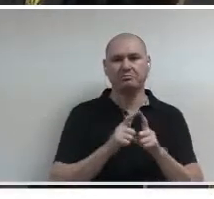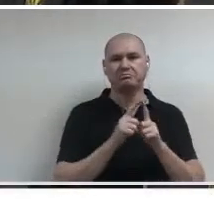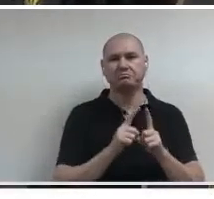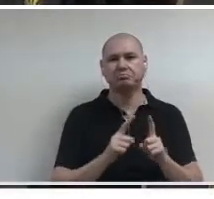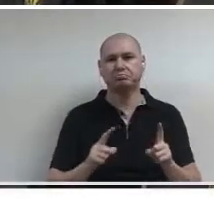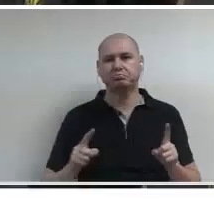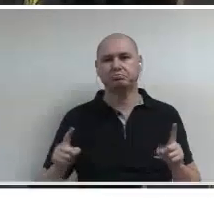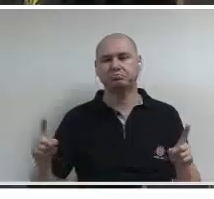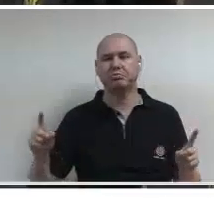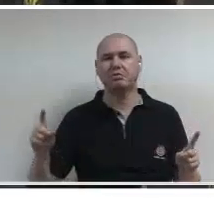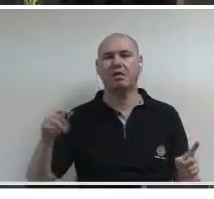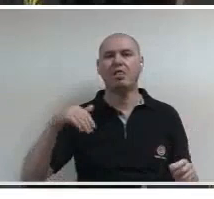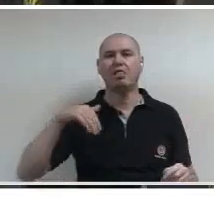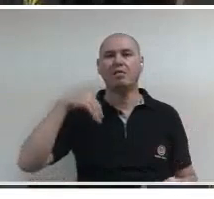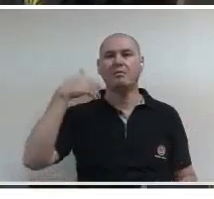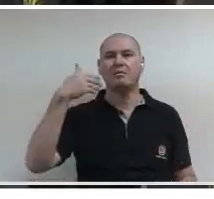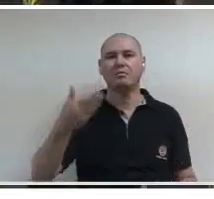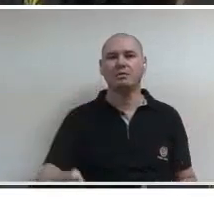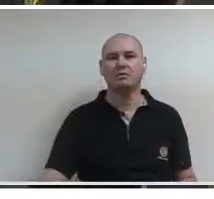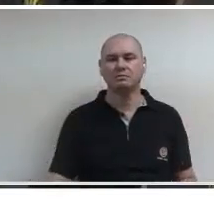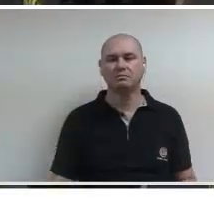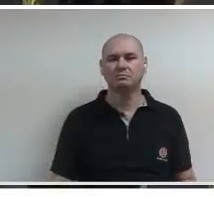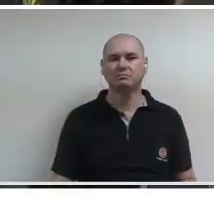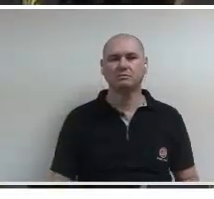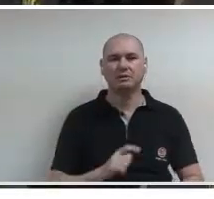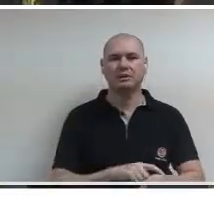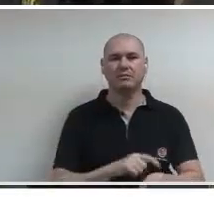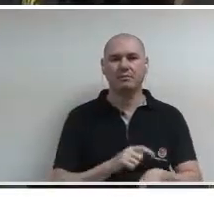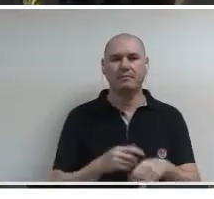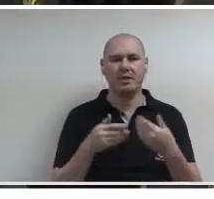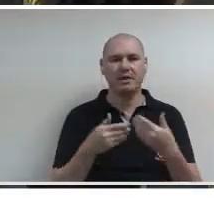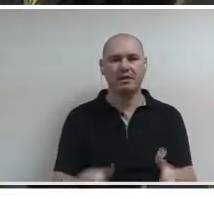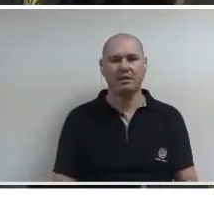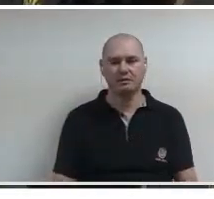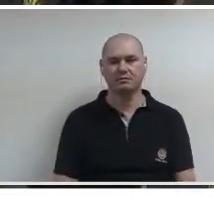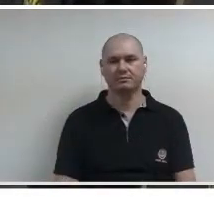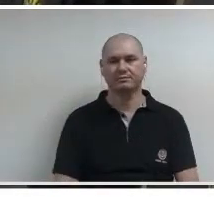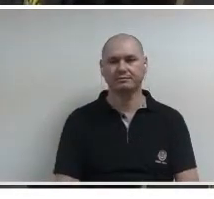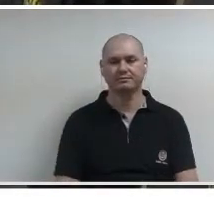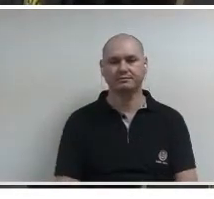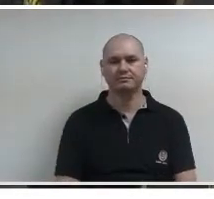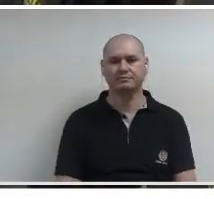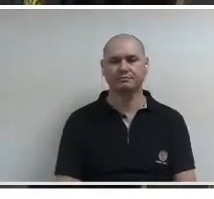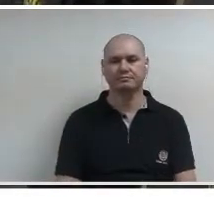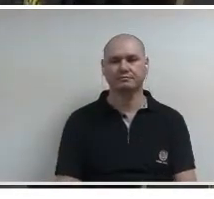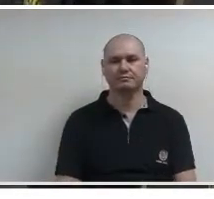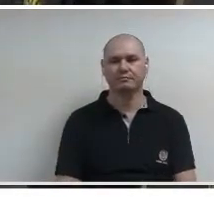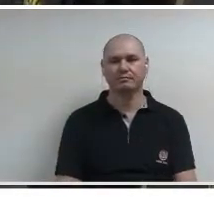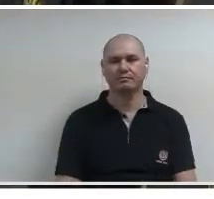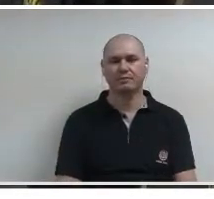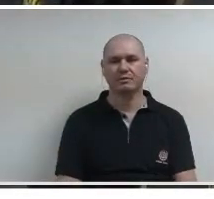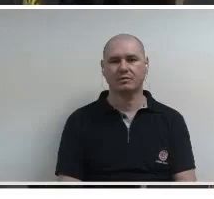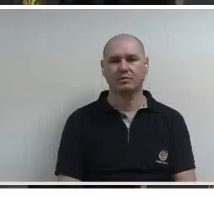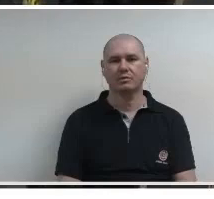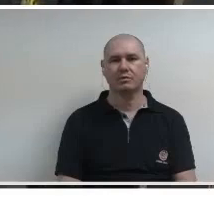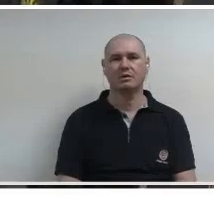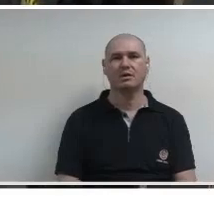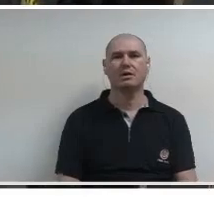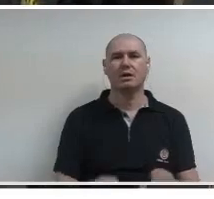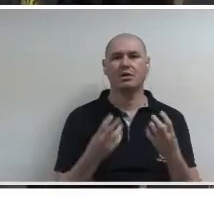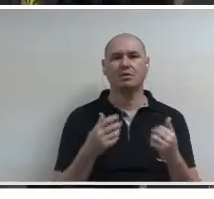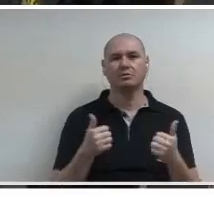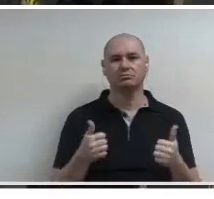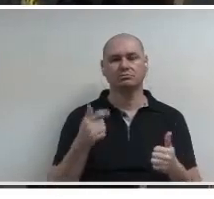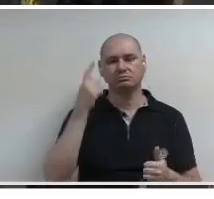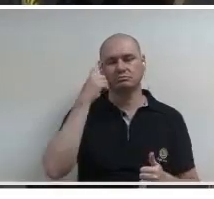trámite y en Bopucúa de proceso ya desde el día a veces ajá a lo mejor sería conveniente que las asociaciones te conté ven ningún llambo